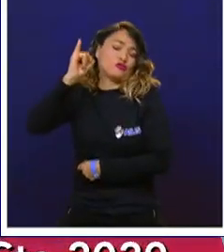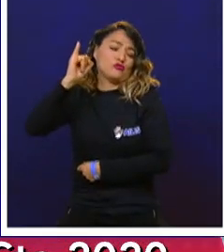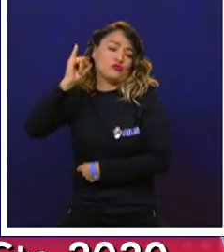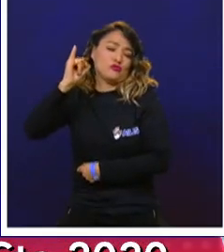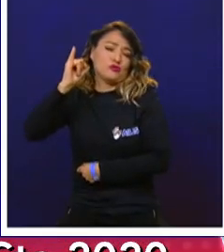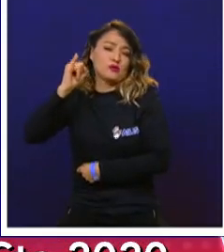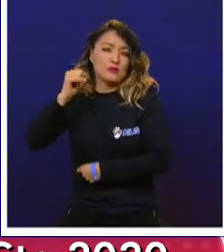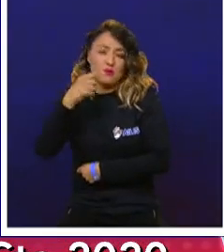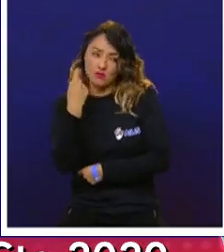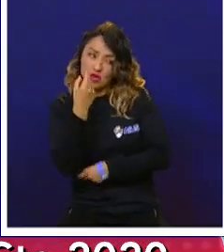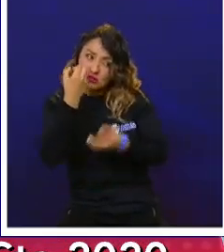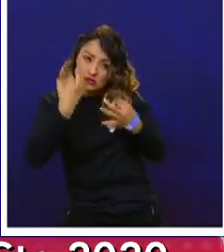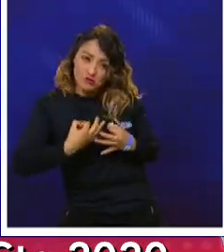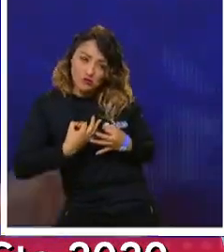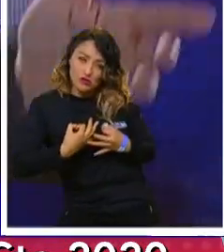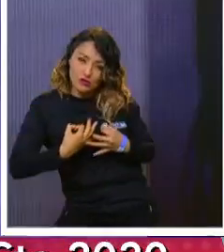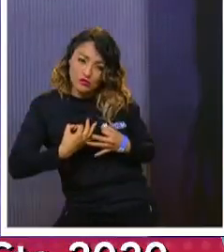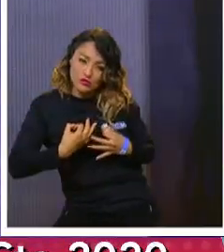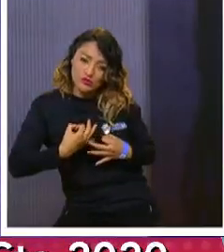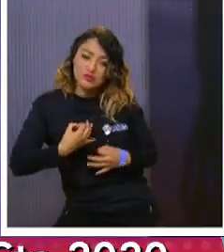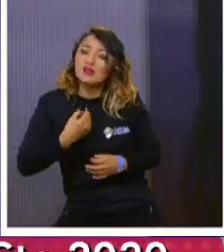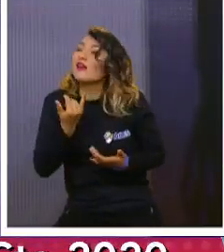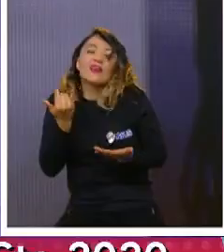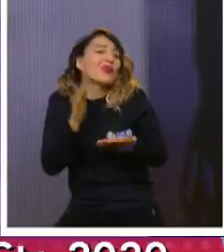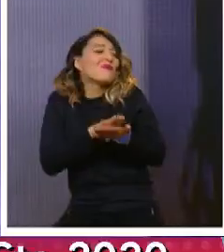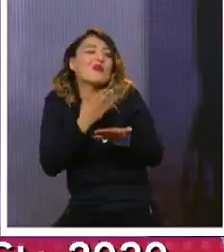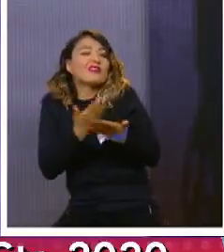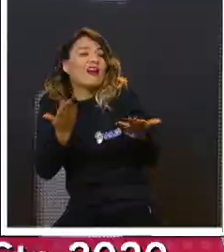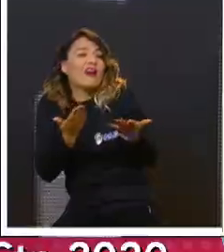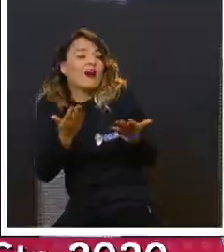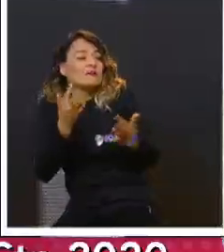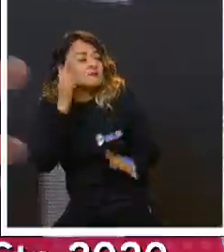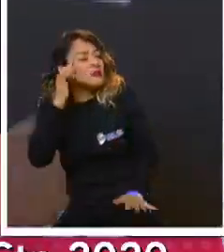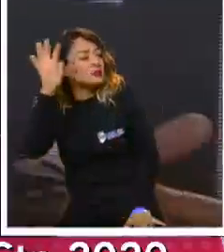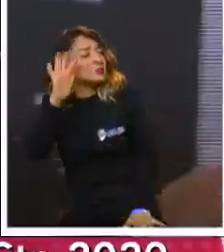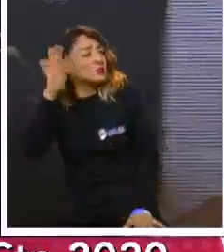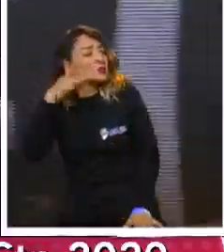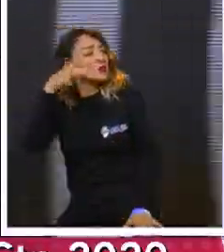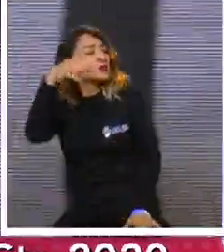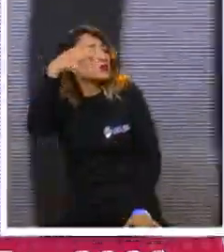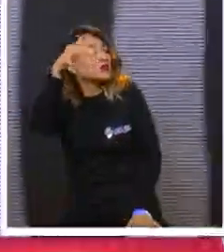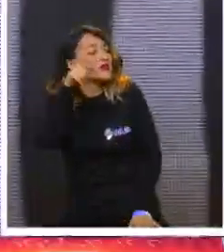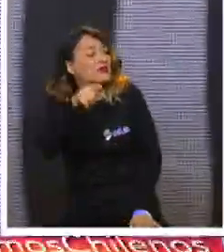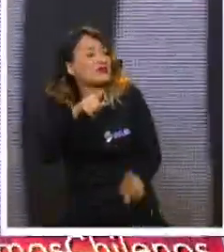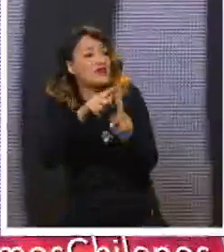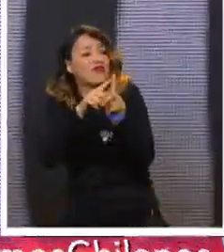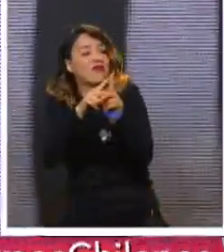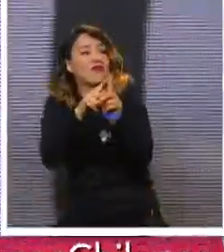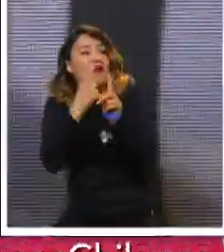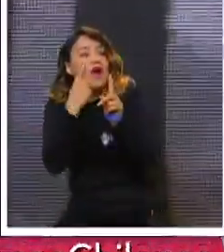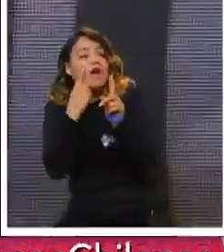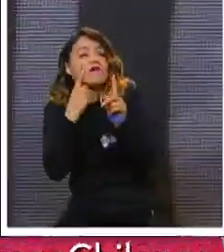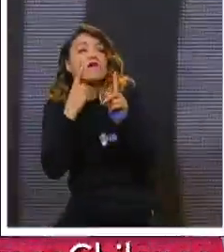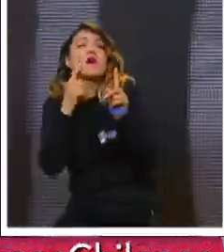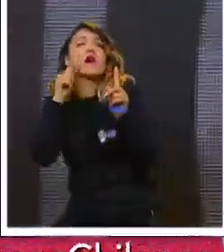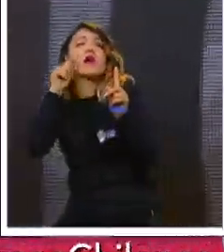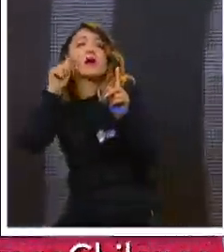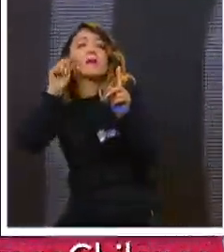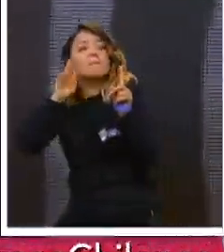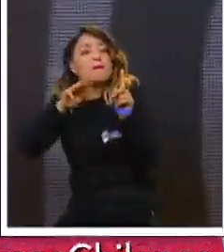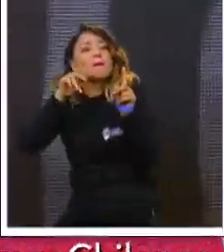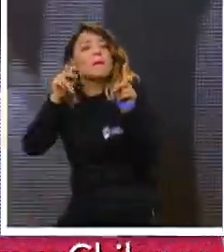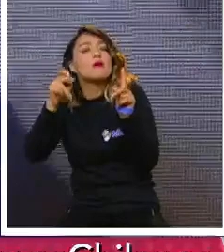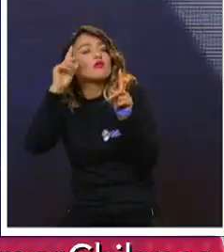definitiva. ¿Y qué tal que en ese futuro... tú visualizas lo que vivieron tus padres este